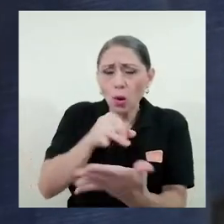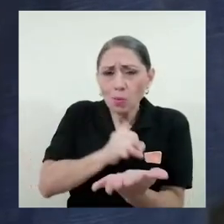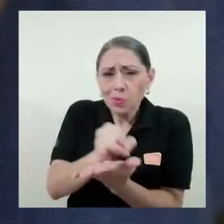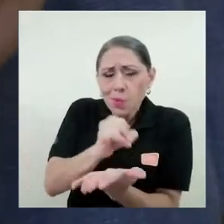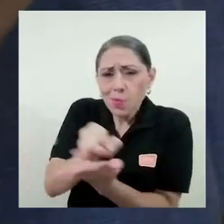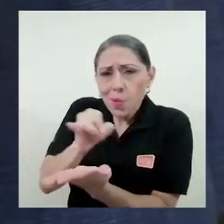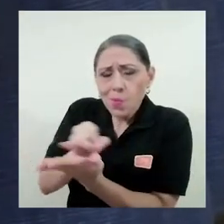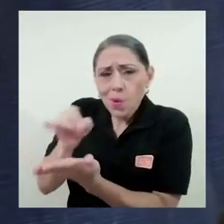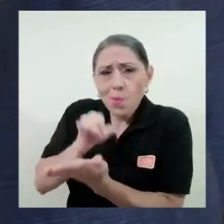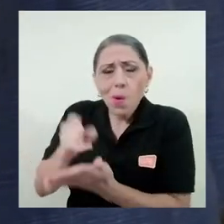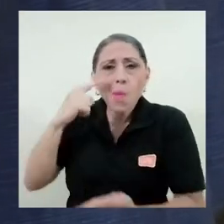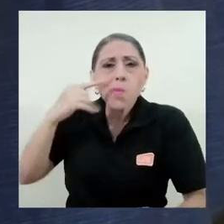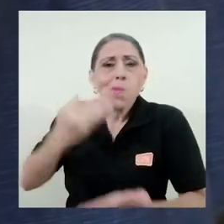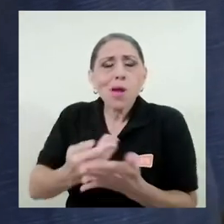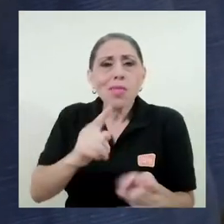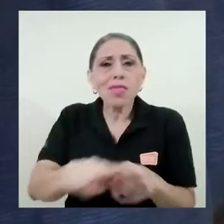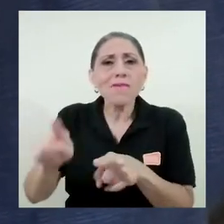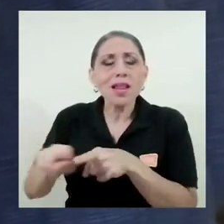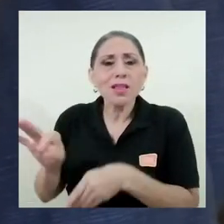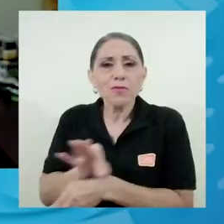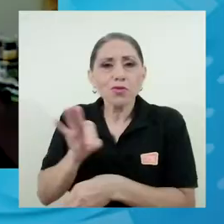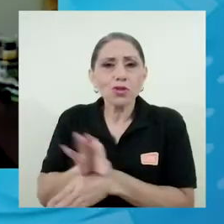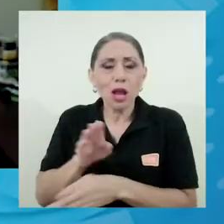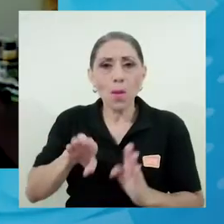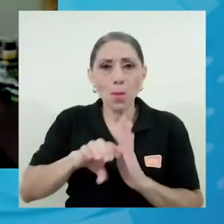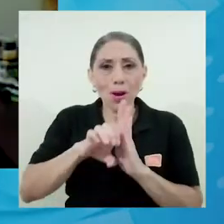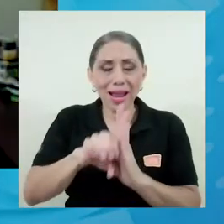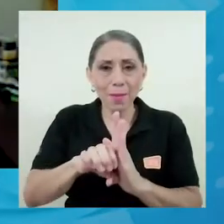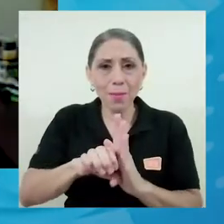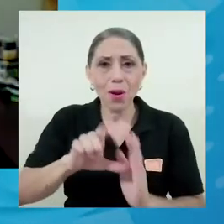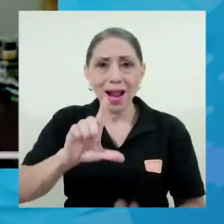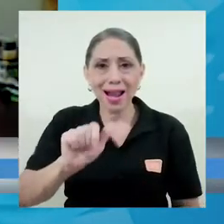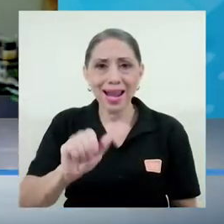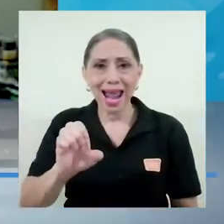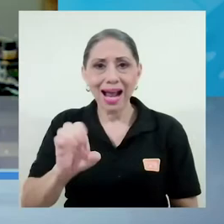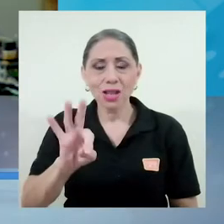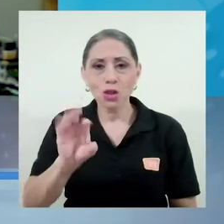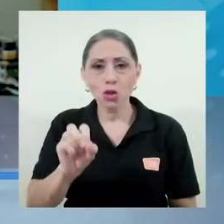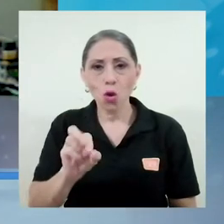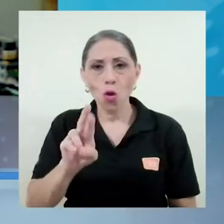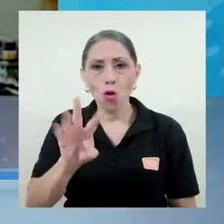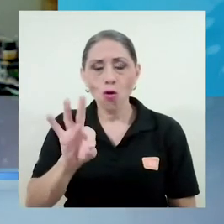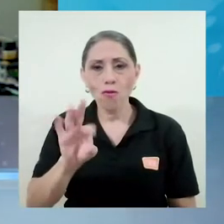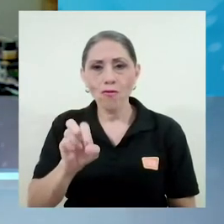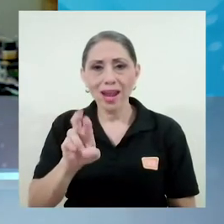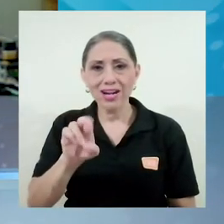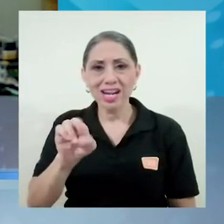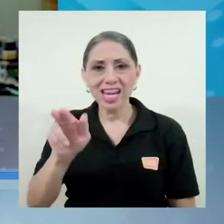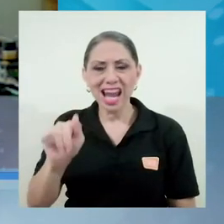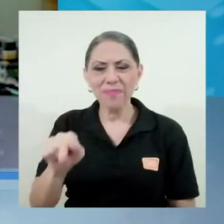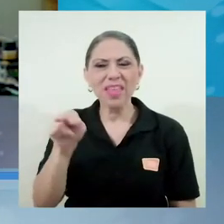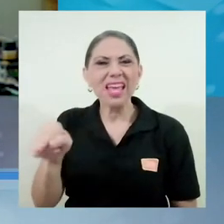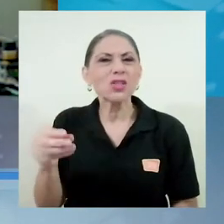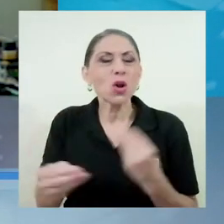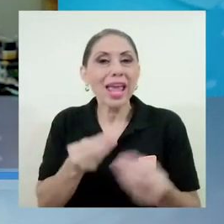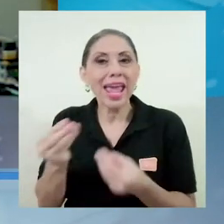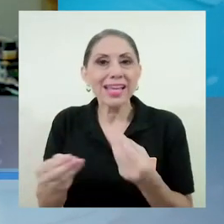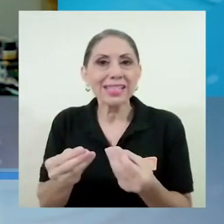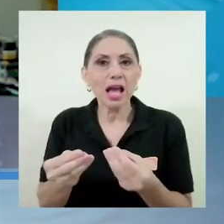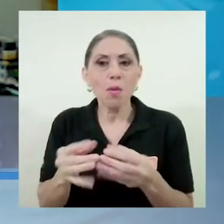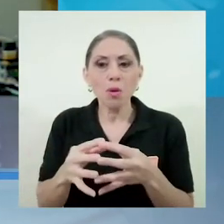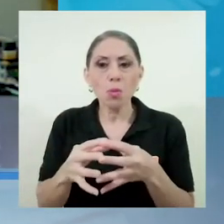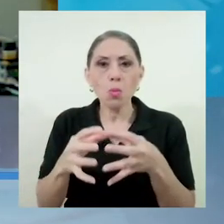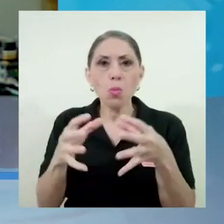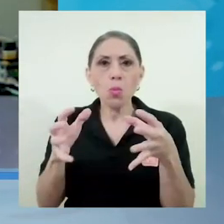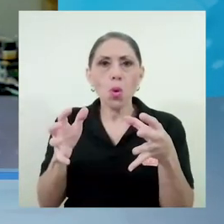diferentes funciones. Entonces, por ejemplo, tenemos lactoferrina. La lactoferrina es una proteína antiinflamatoria que tiene